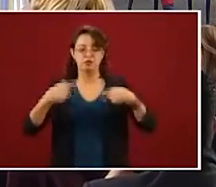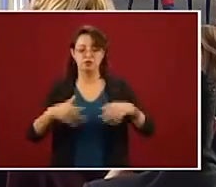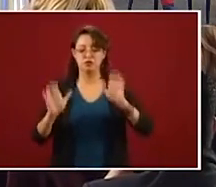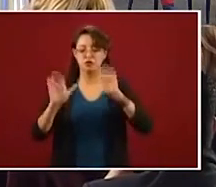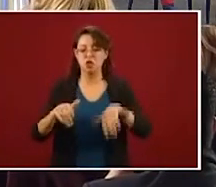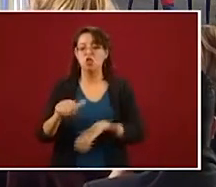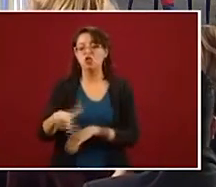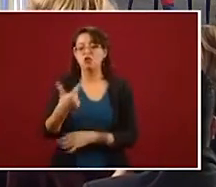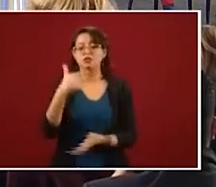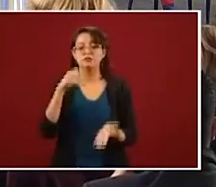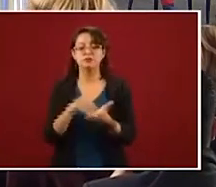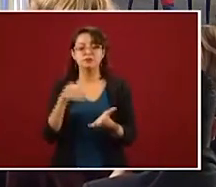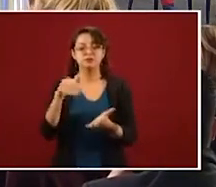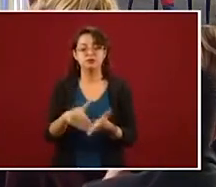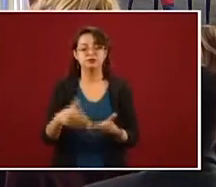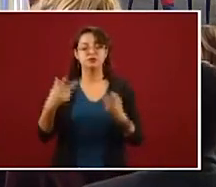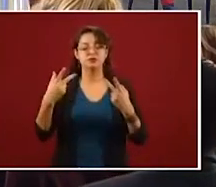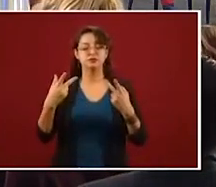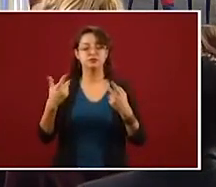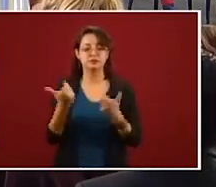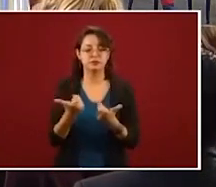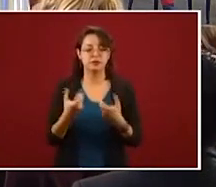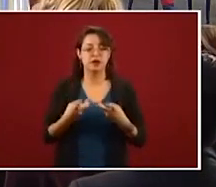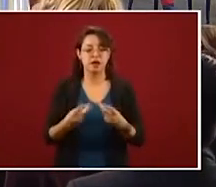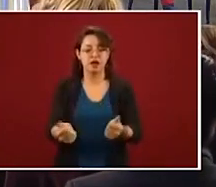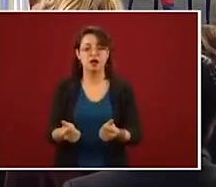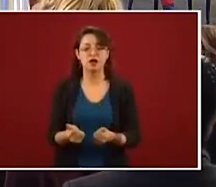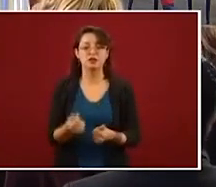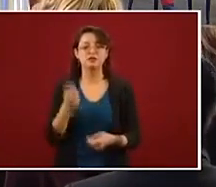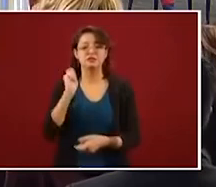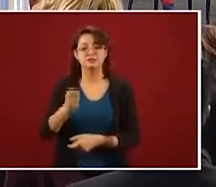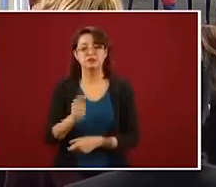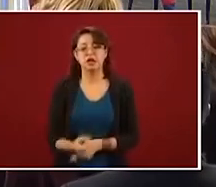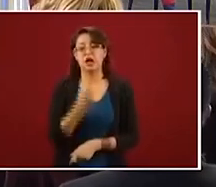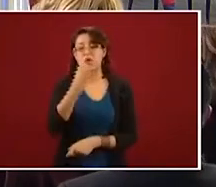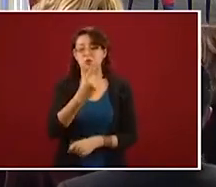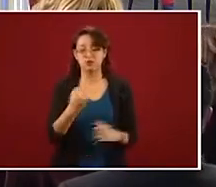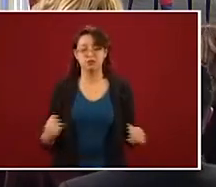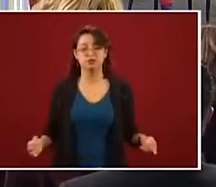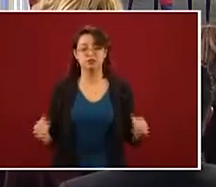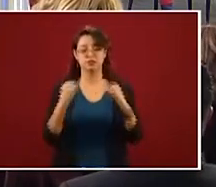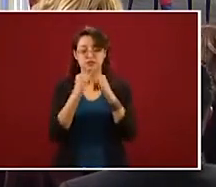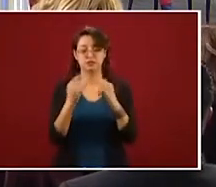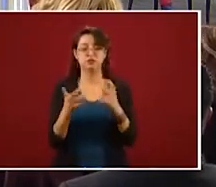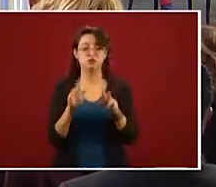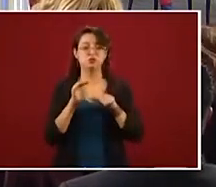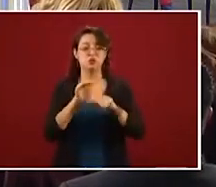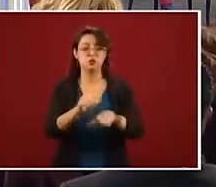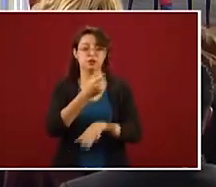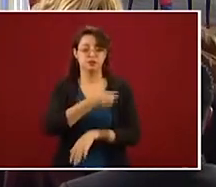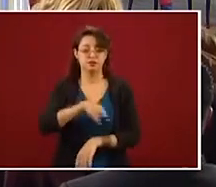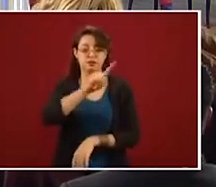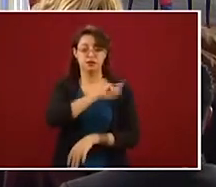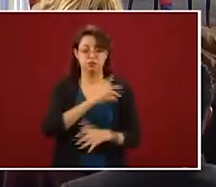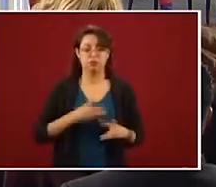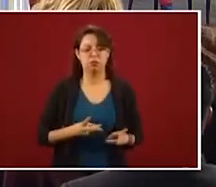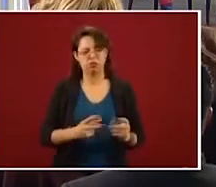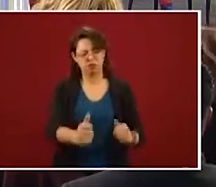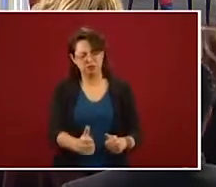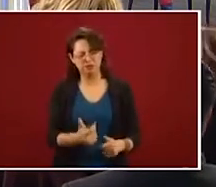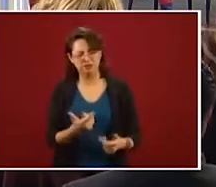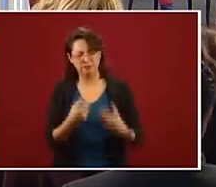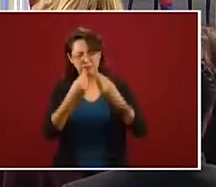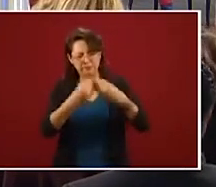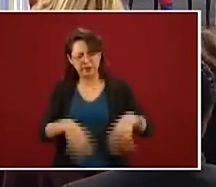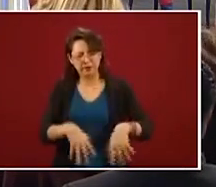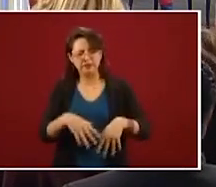más de 12,000 millones de pesos. Esto es un ejemplo de que solo en una dependencia en términos de la seguridad social. Pero más adelante,